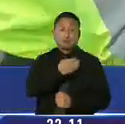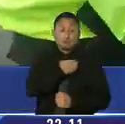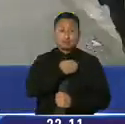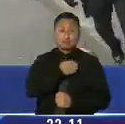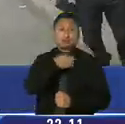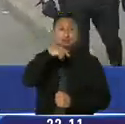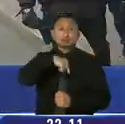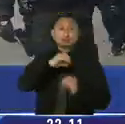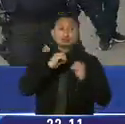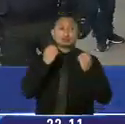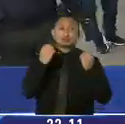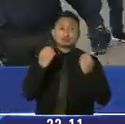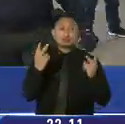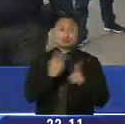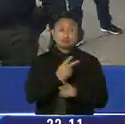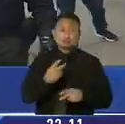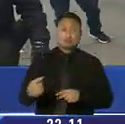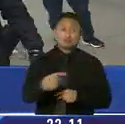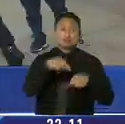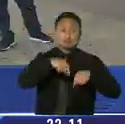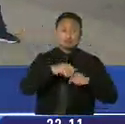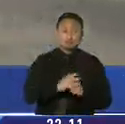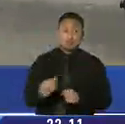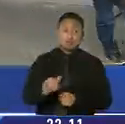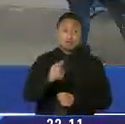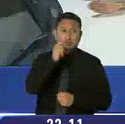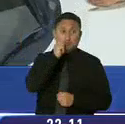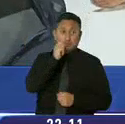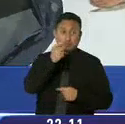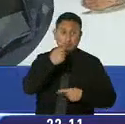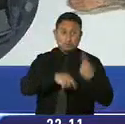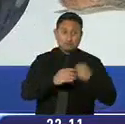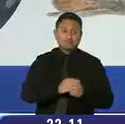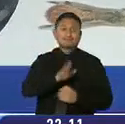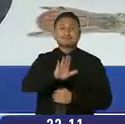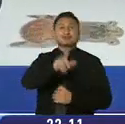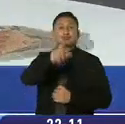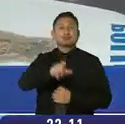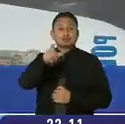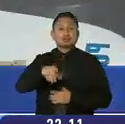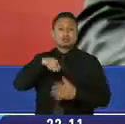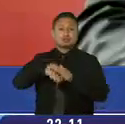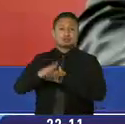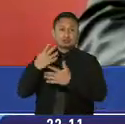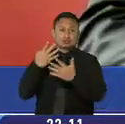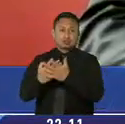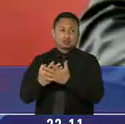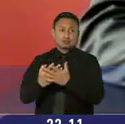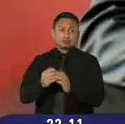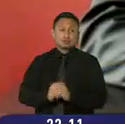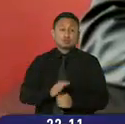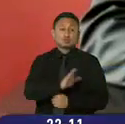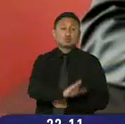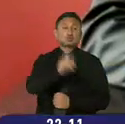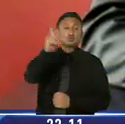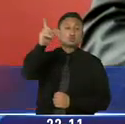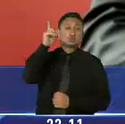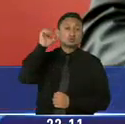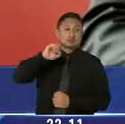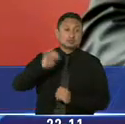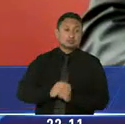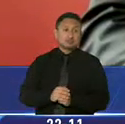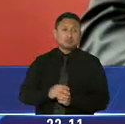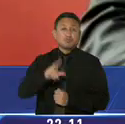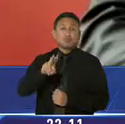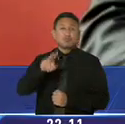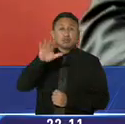red dedicada al microtráfico de drogas. Cinco personas fueron detenidas. El líder de esta organización registra más de 25